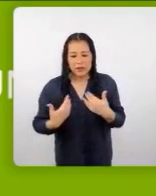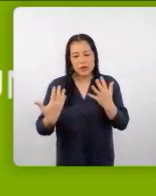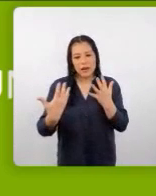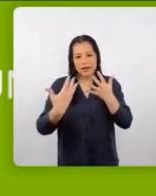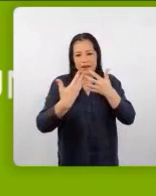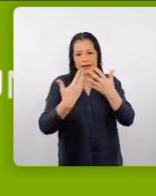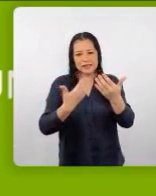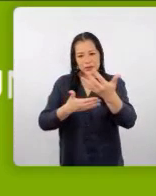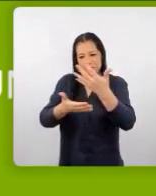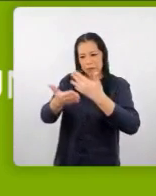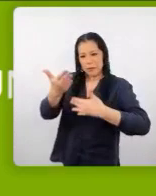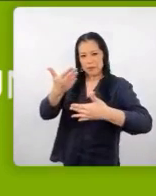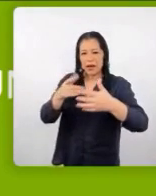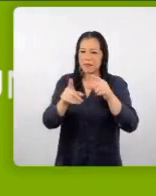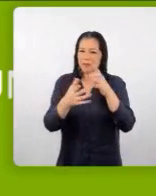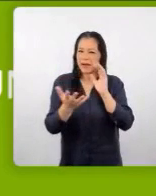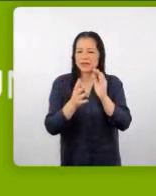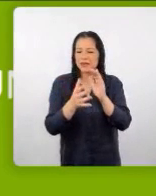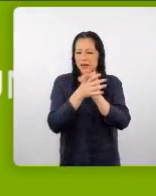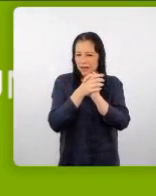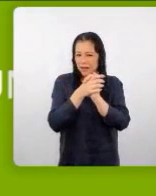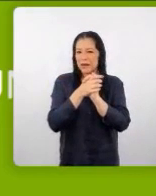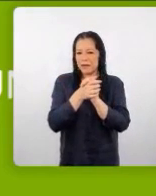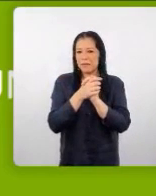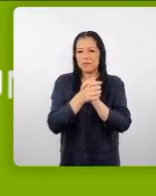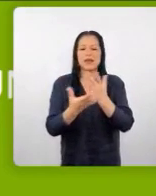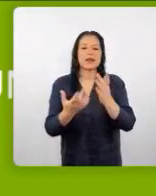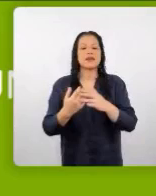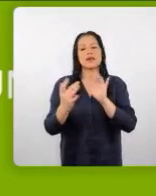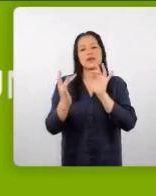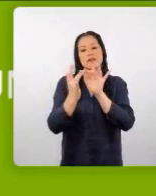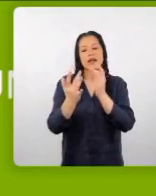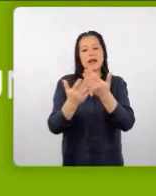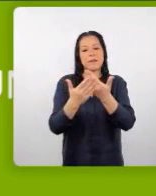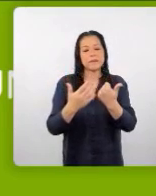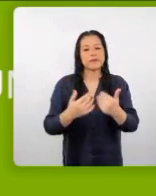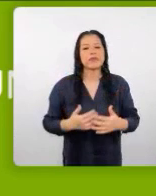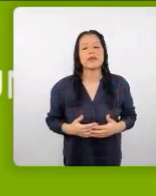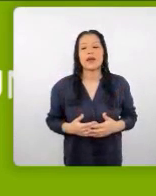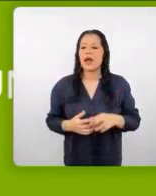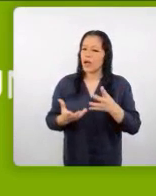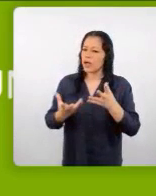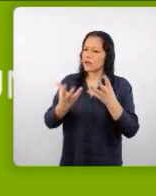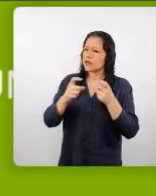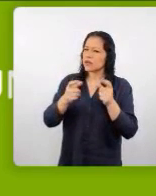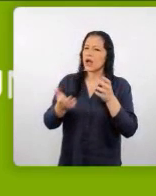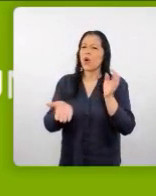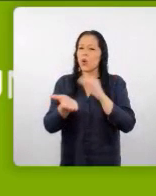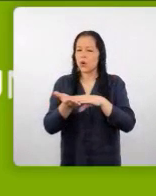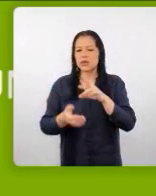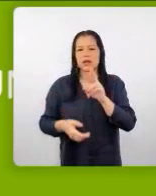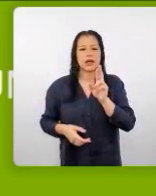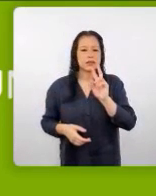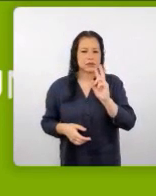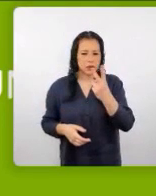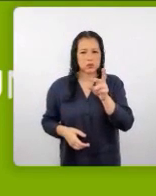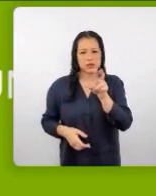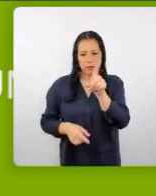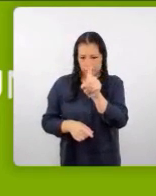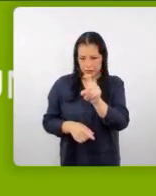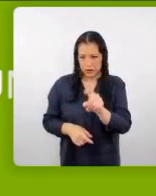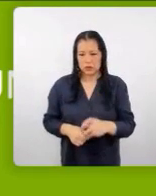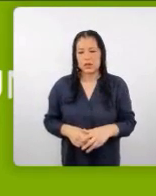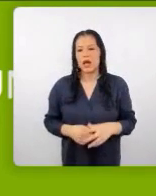¿no? Amical, por decirlo de alguna manera, formal, conocerse previamente. Ahí te quería hacer una repregunta con respecto a eso.